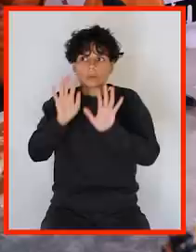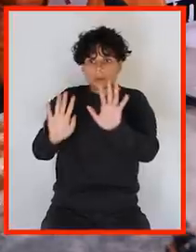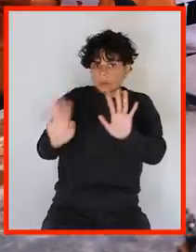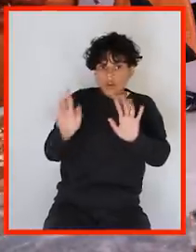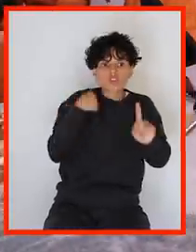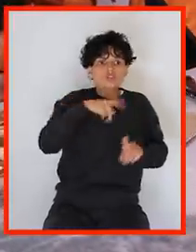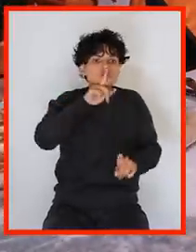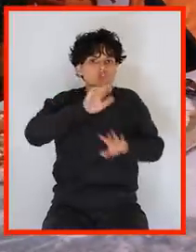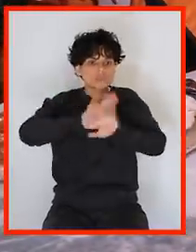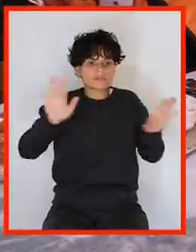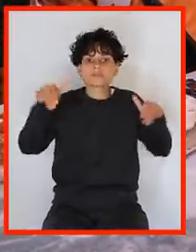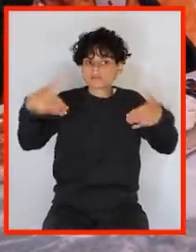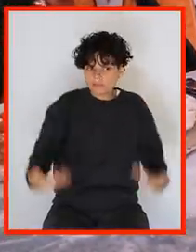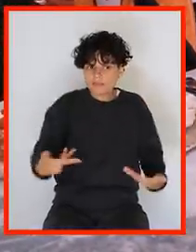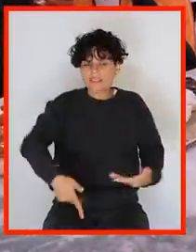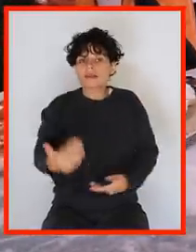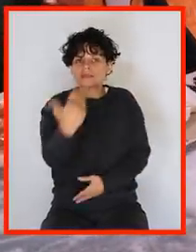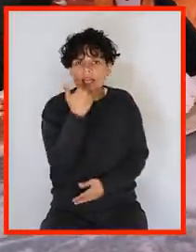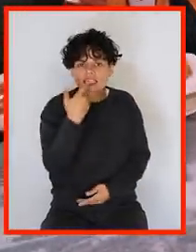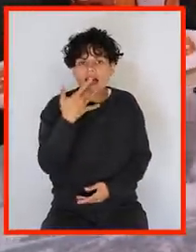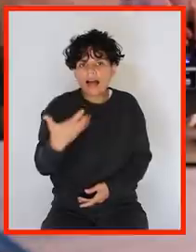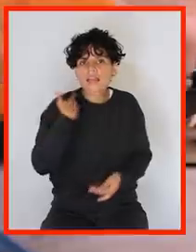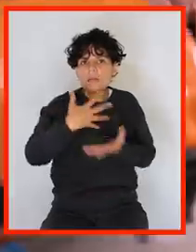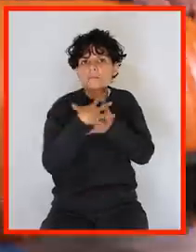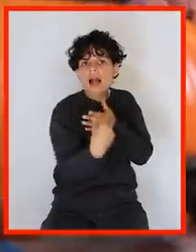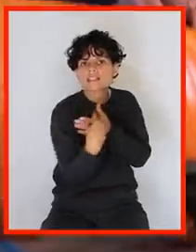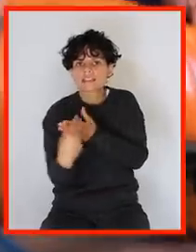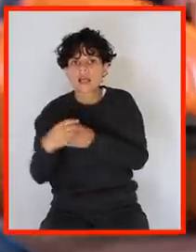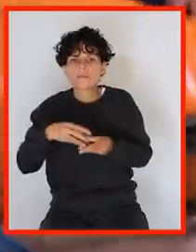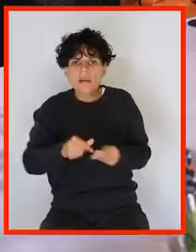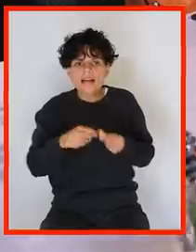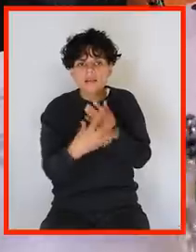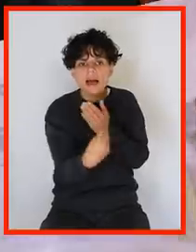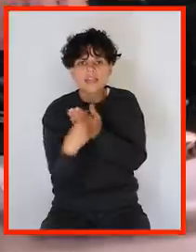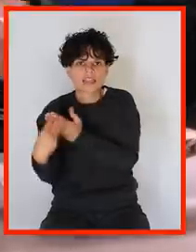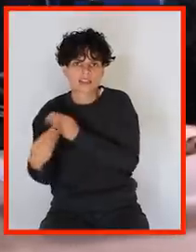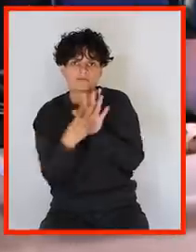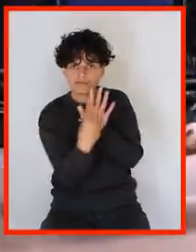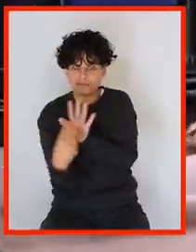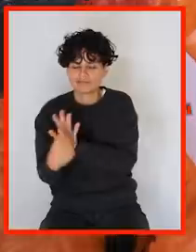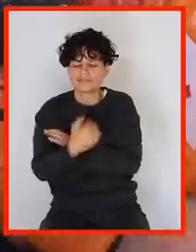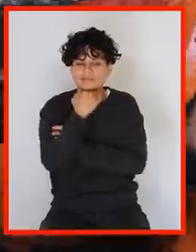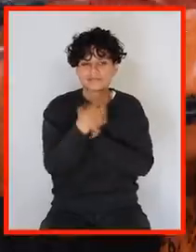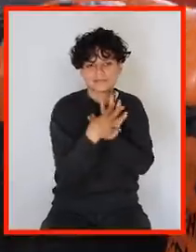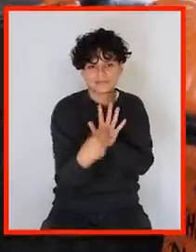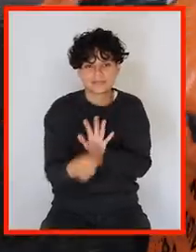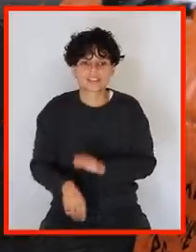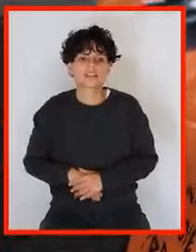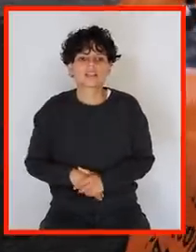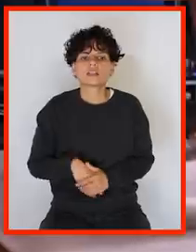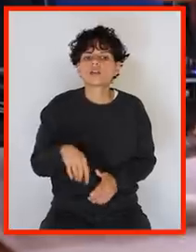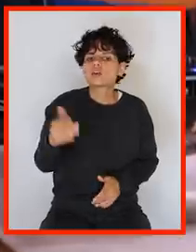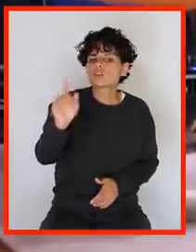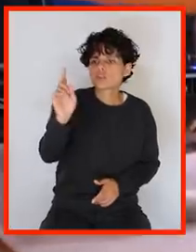dije. Mira lo que tenemos aquí. Masa madre, ¿eh? Permiso. ¿Le doy un pedacito, Julio? Un pedazo grande, weón.